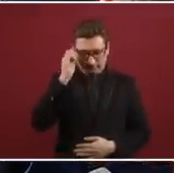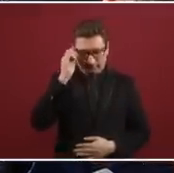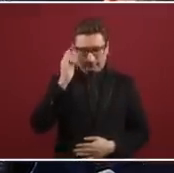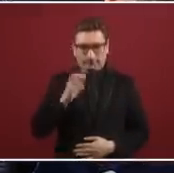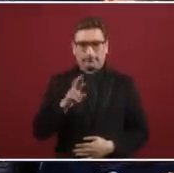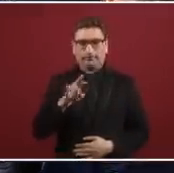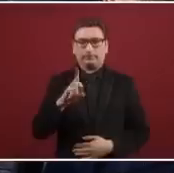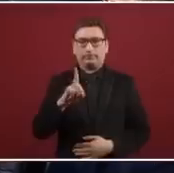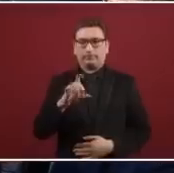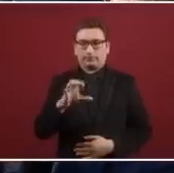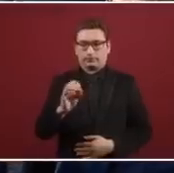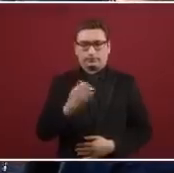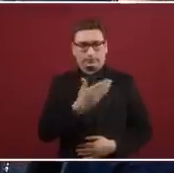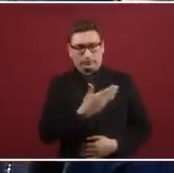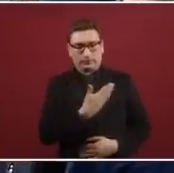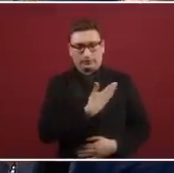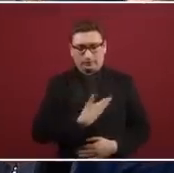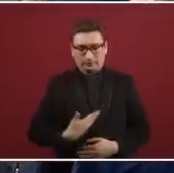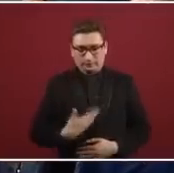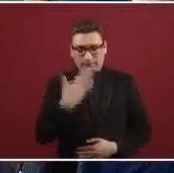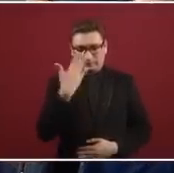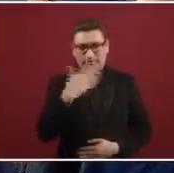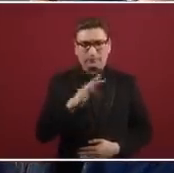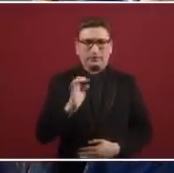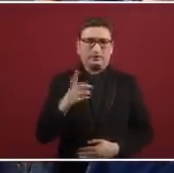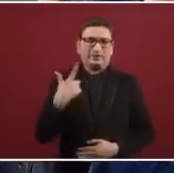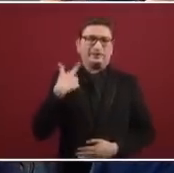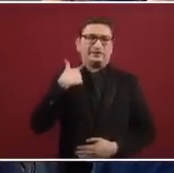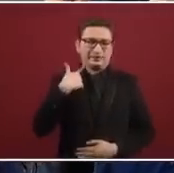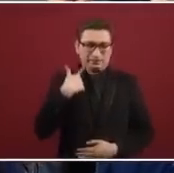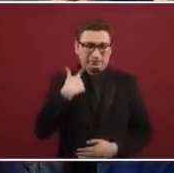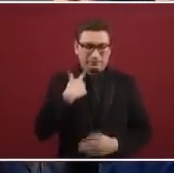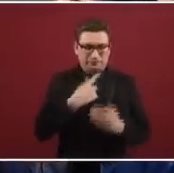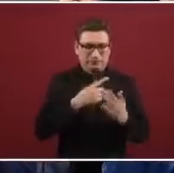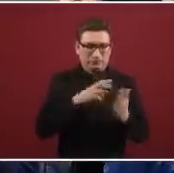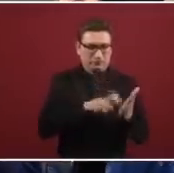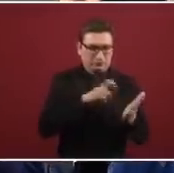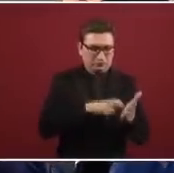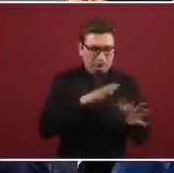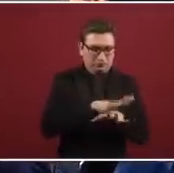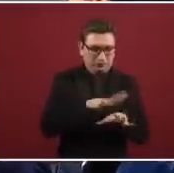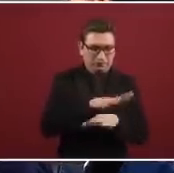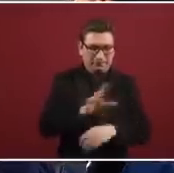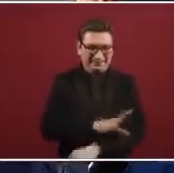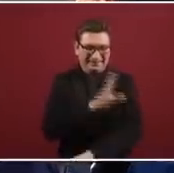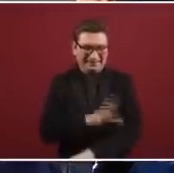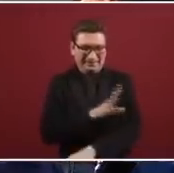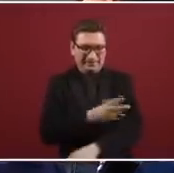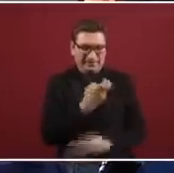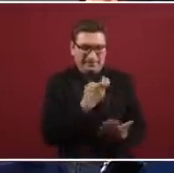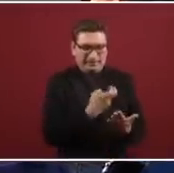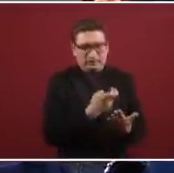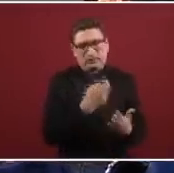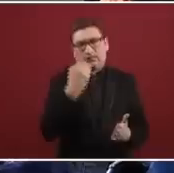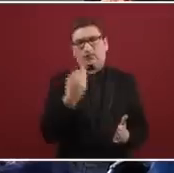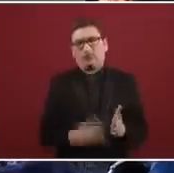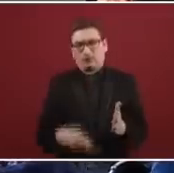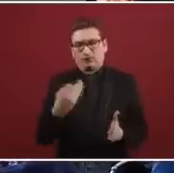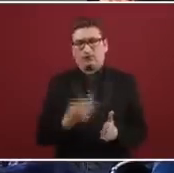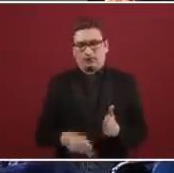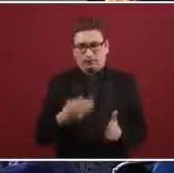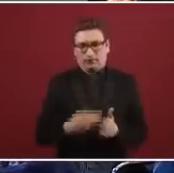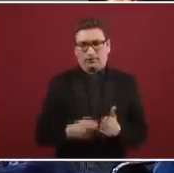Como menciona el señor presidente, fallida reforma energética, entre otras de las cosas que no consideró, fue el aspecto de